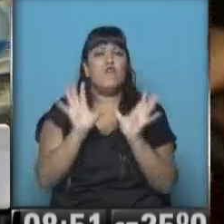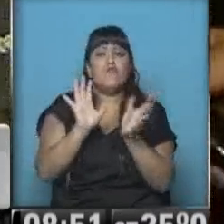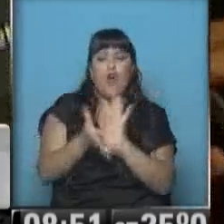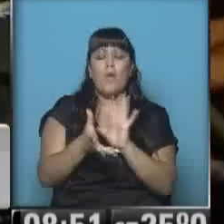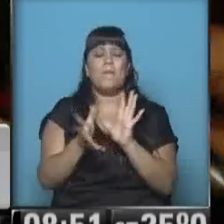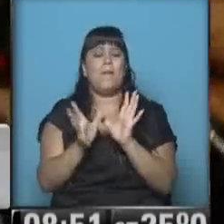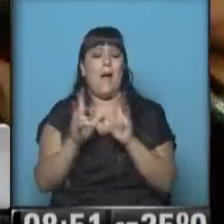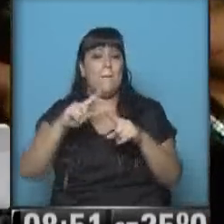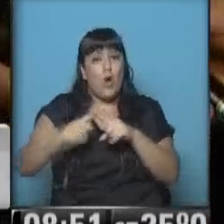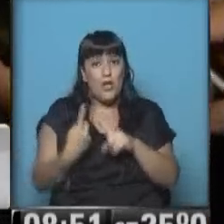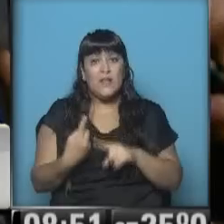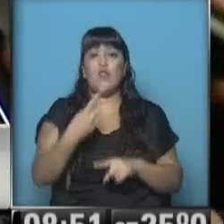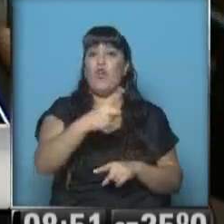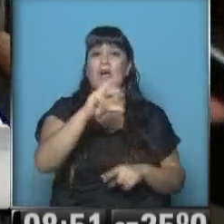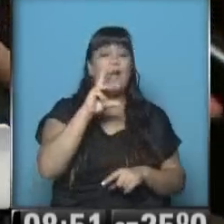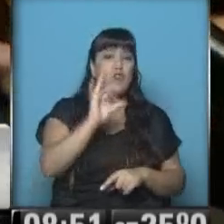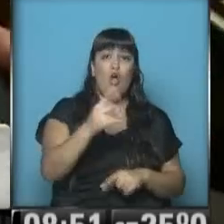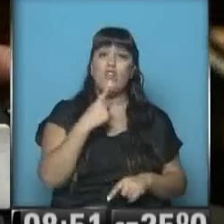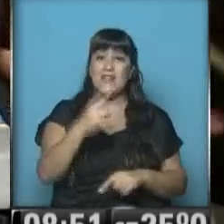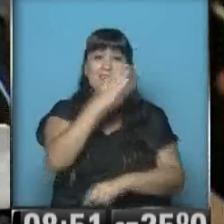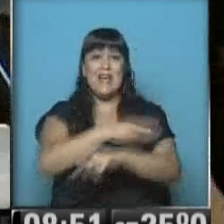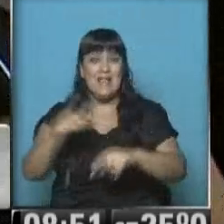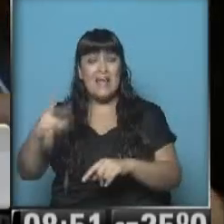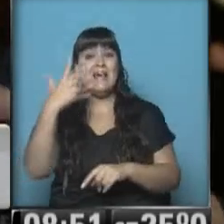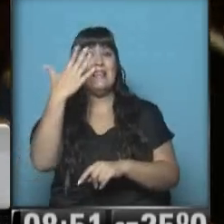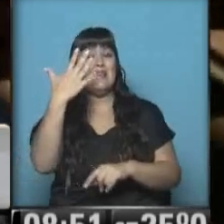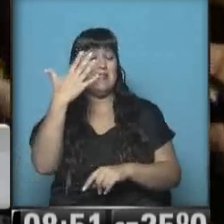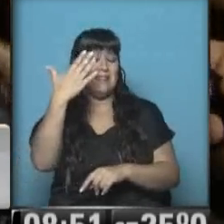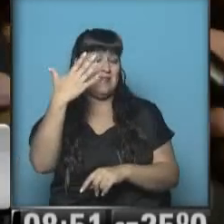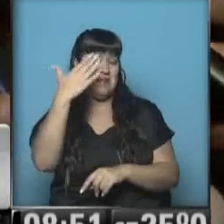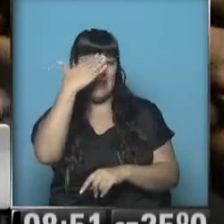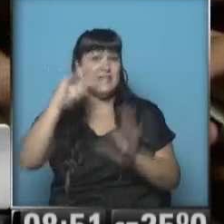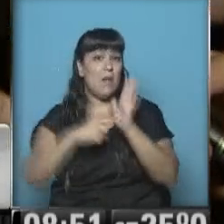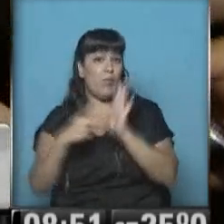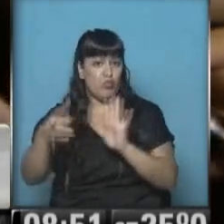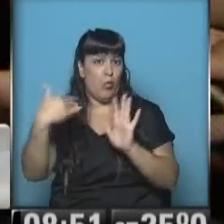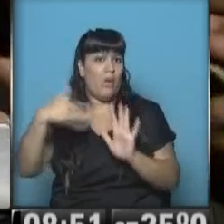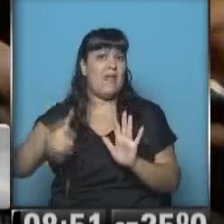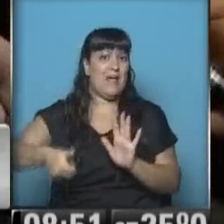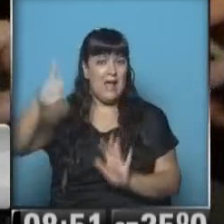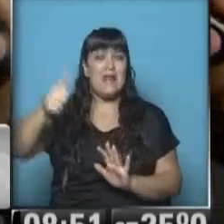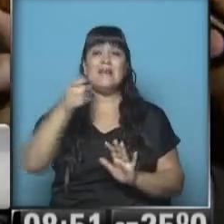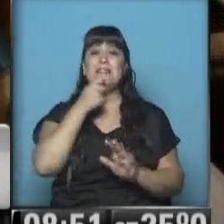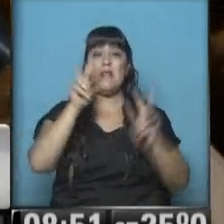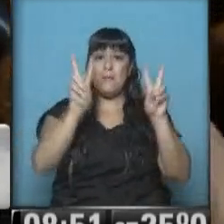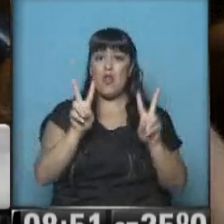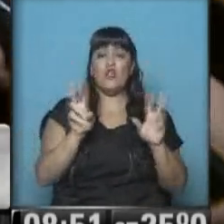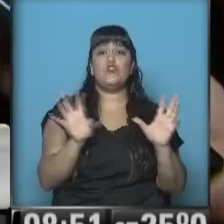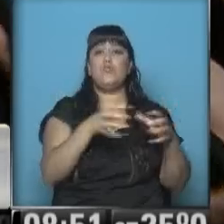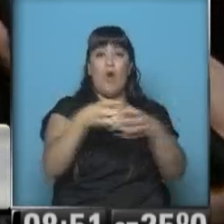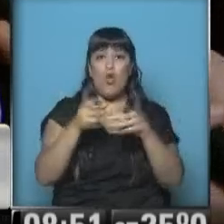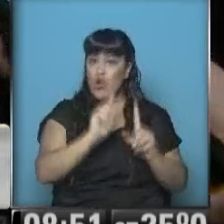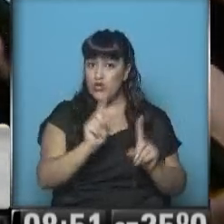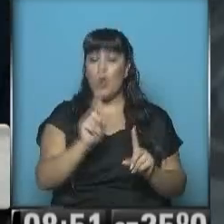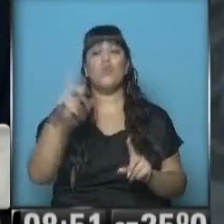Ella dijo eh Daniel sioli Está a 15 puntos de ganar las elecciones presidenciales y todas las fuerzas peronistas no se unen el kismo va a lograr el